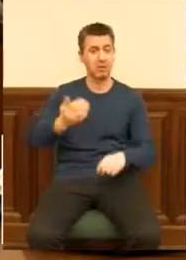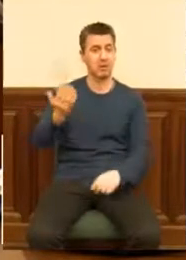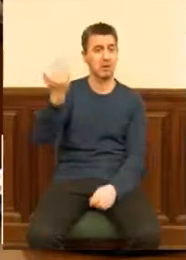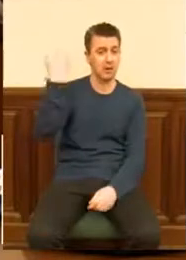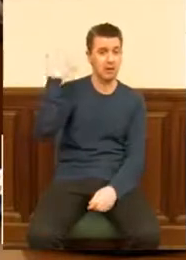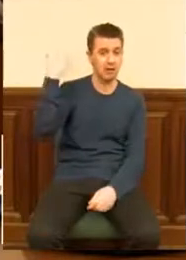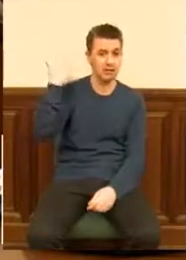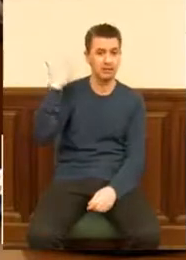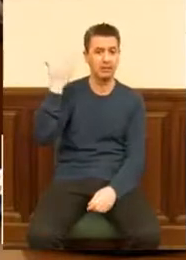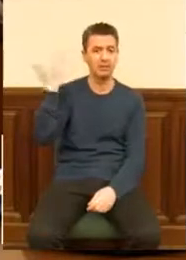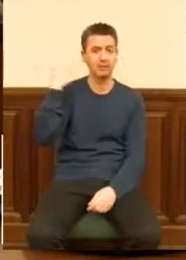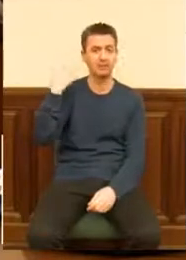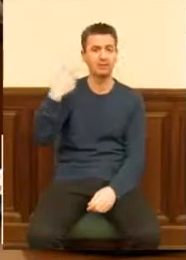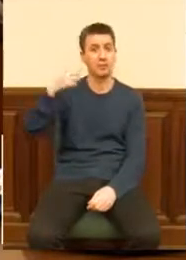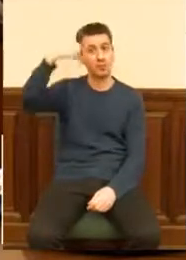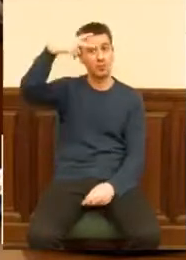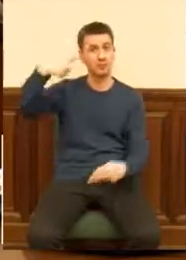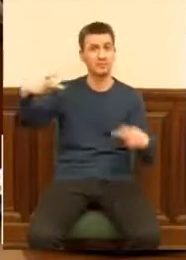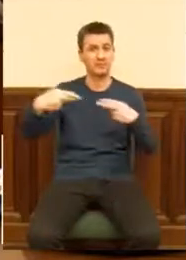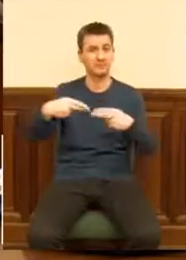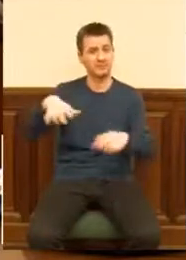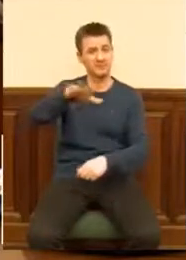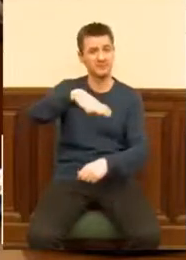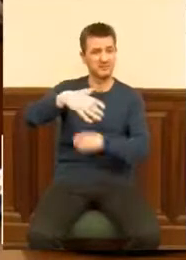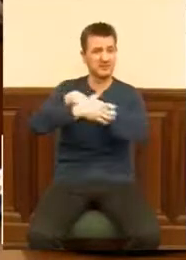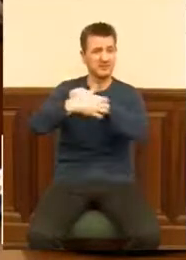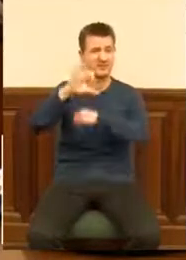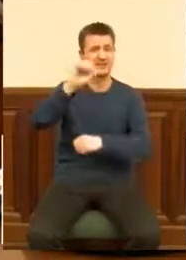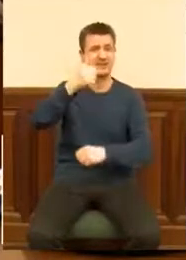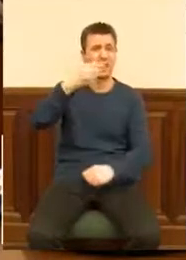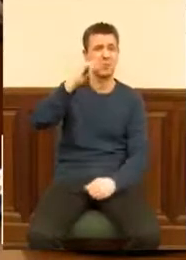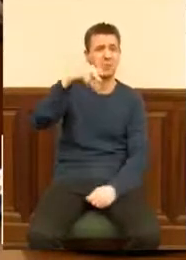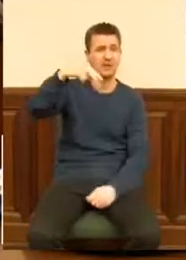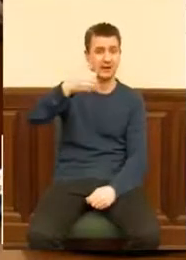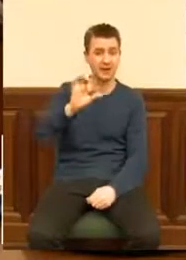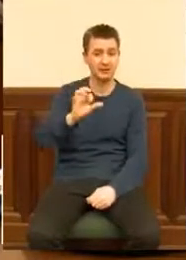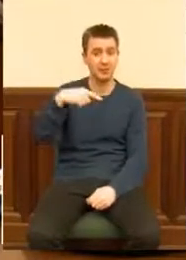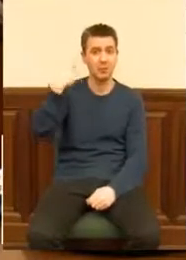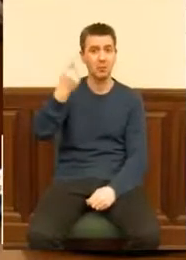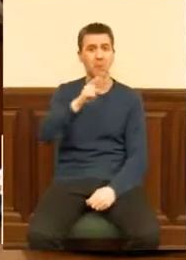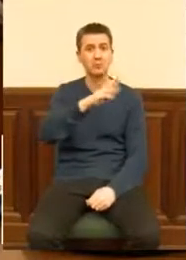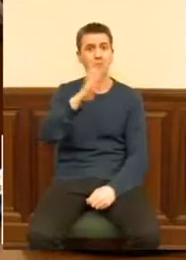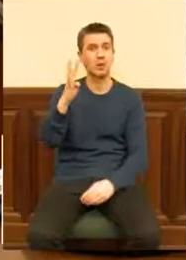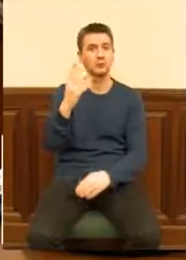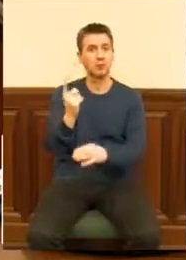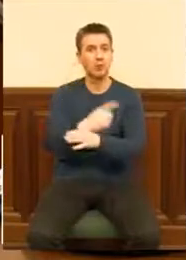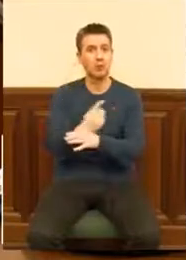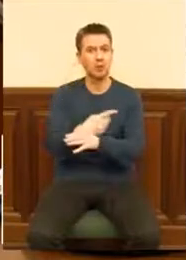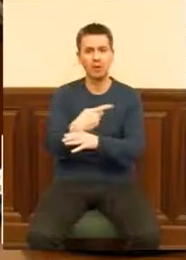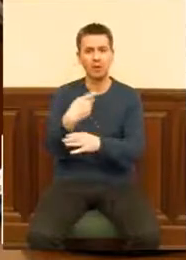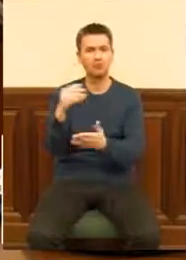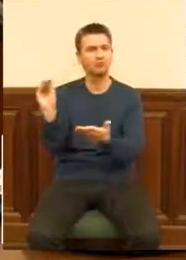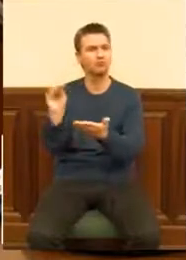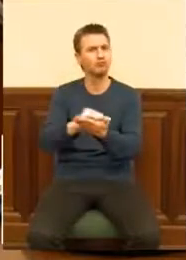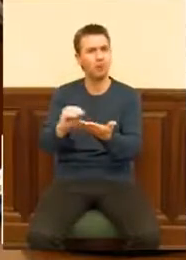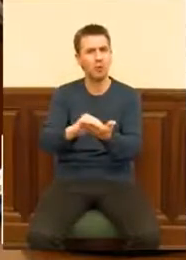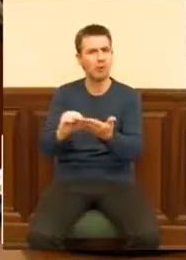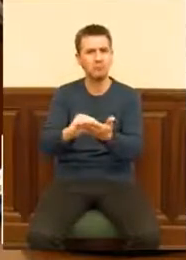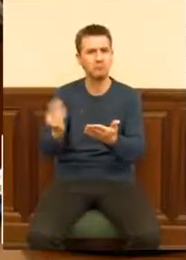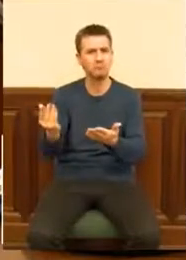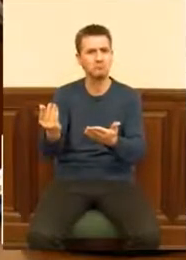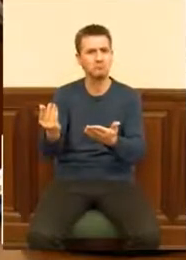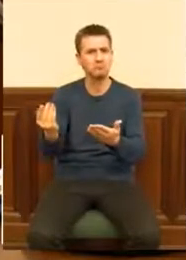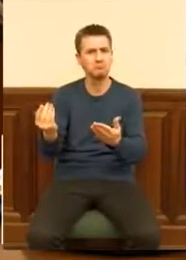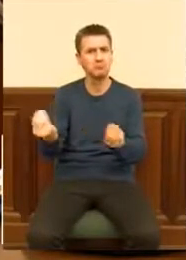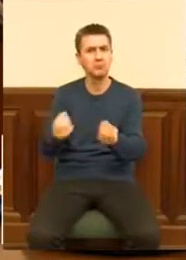a Las Sabinas y en 24 horas, gracias a la actuación del Gobierno, todo eso se solucionó en pro de la protección superior